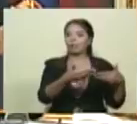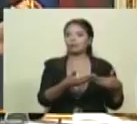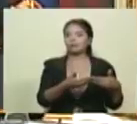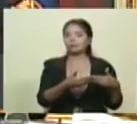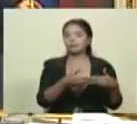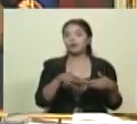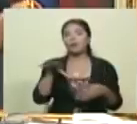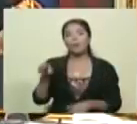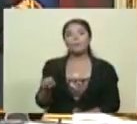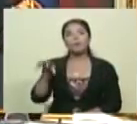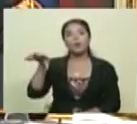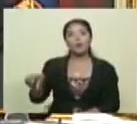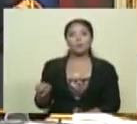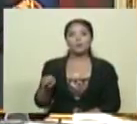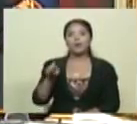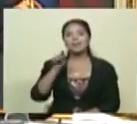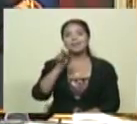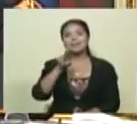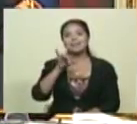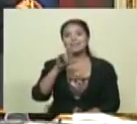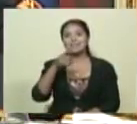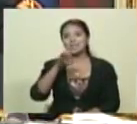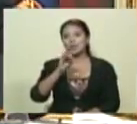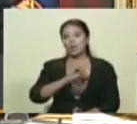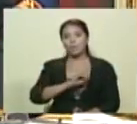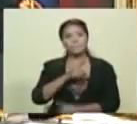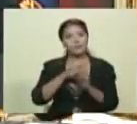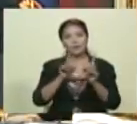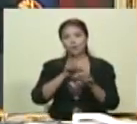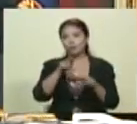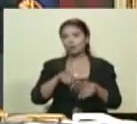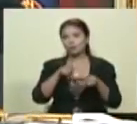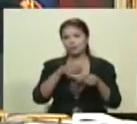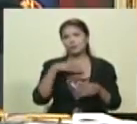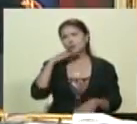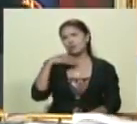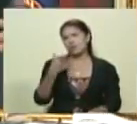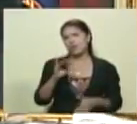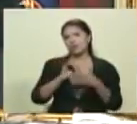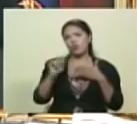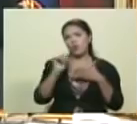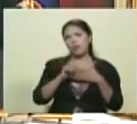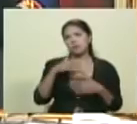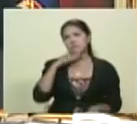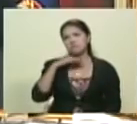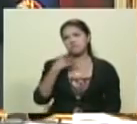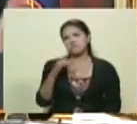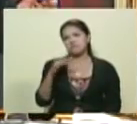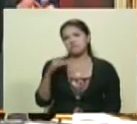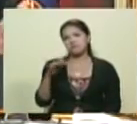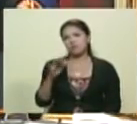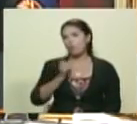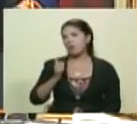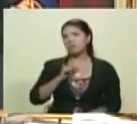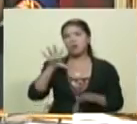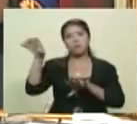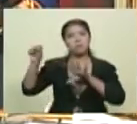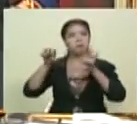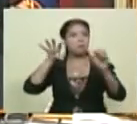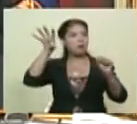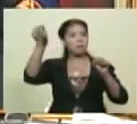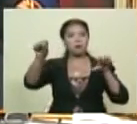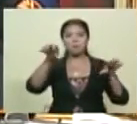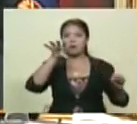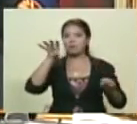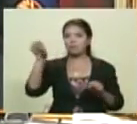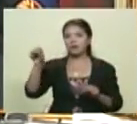trigo más allá, dado que nos sobraran los dólares para traer lo que hubiera que traer. 100 años de